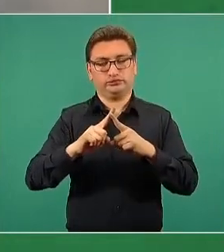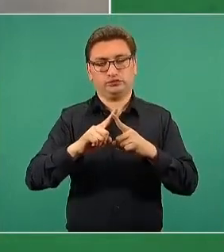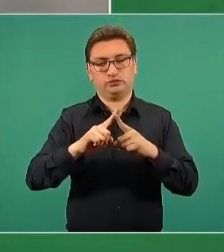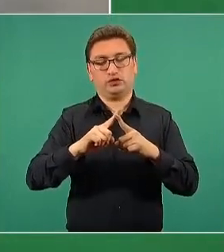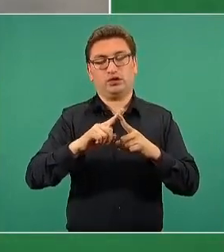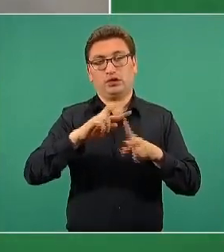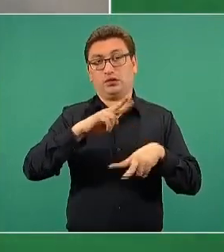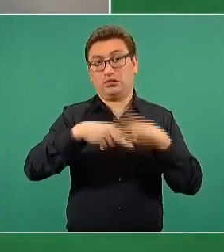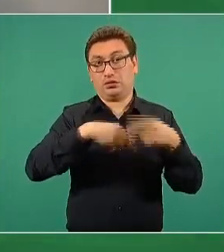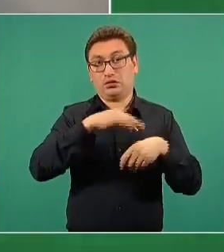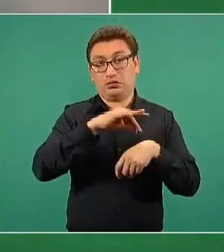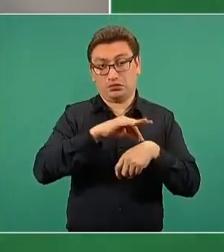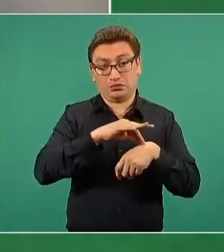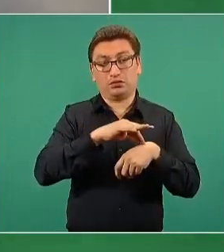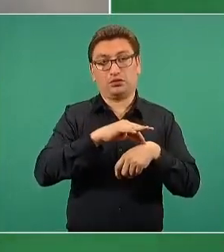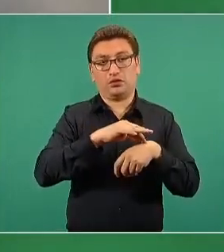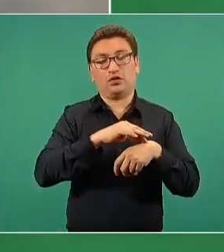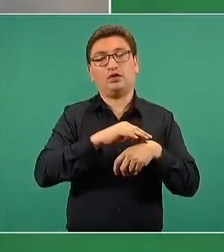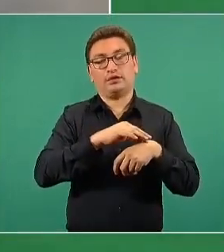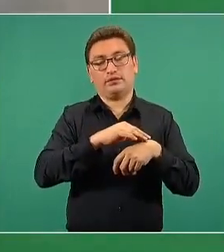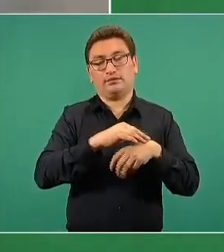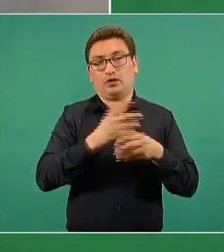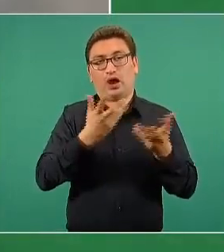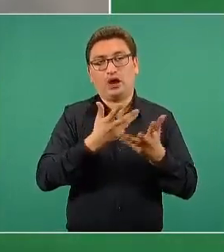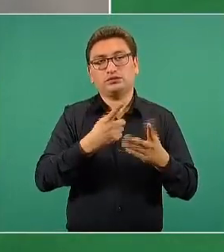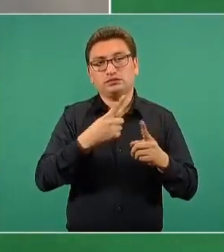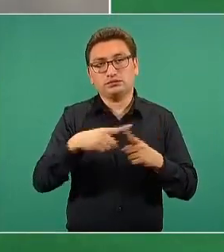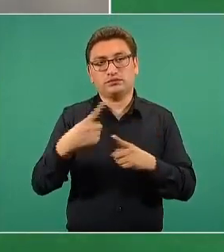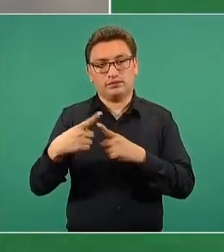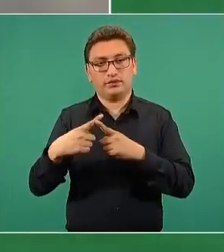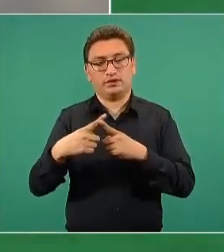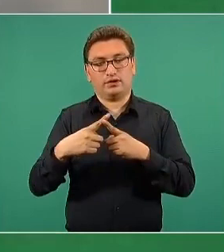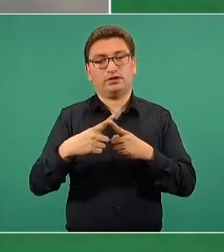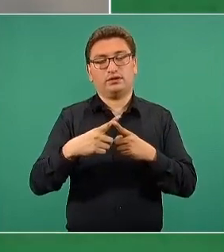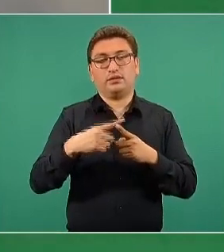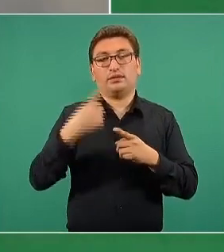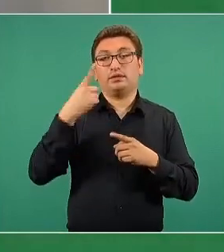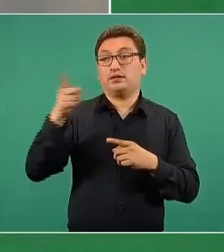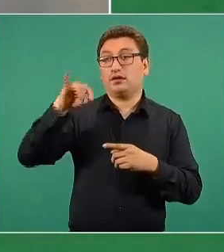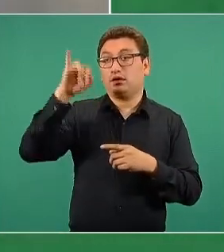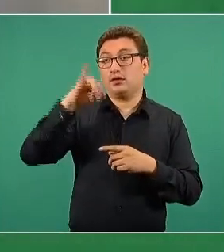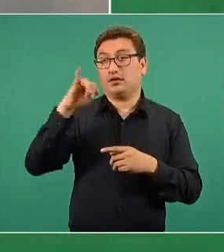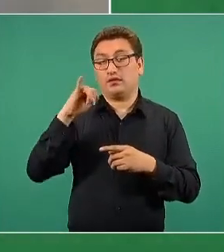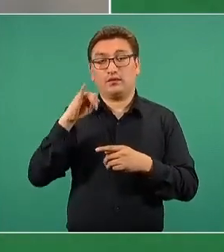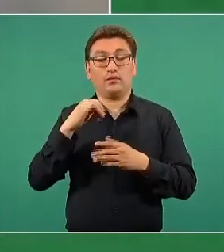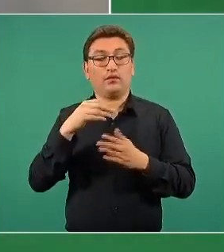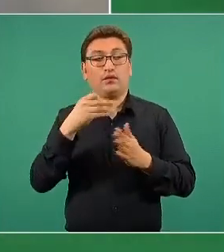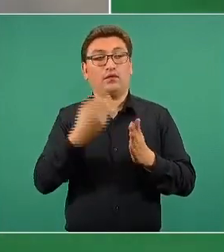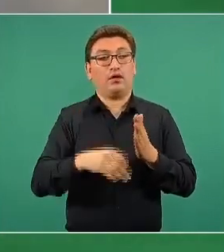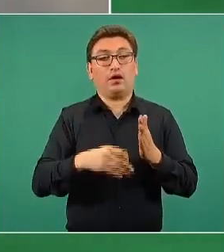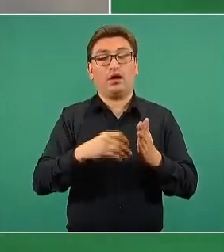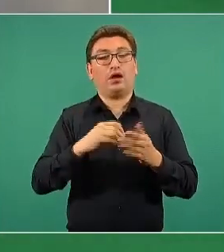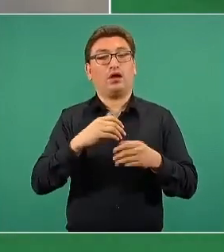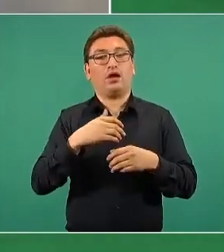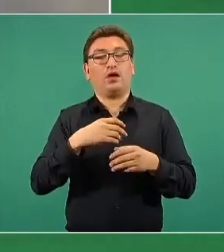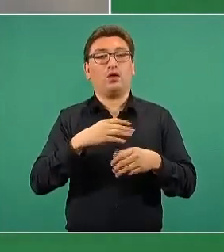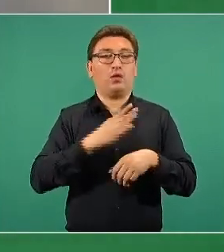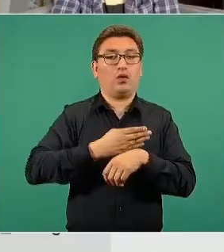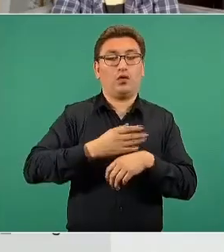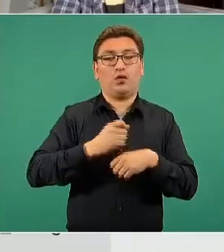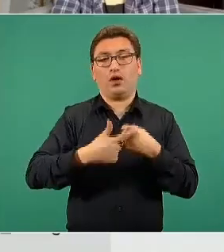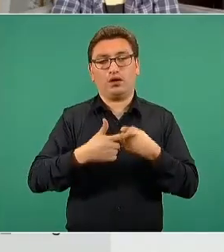digamos, acciones preventivas de salud sin la afectación de los derechos laborales de las